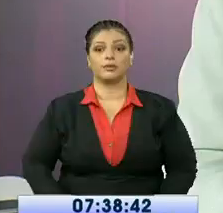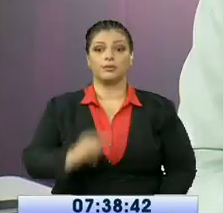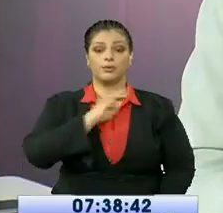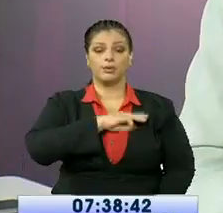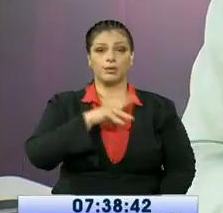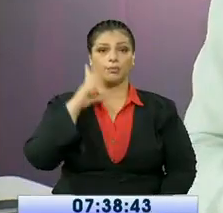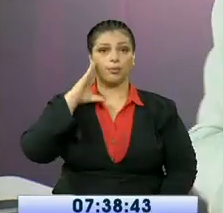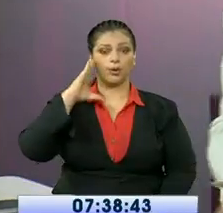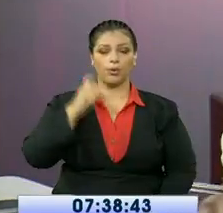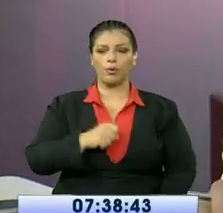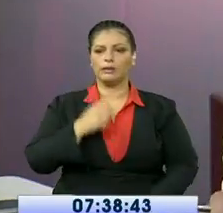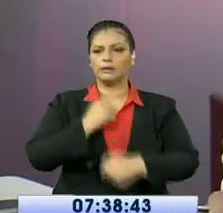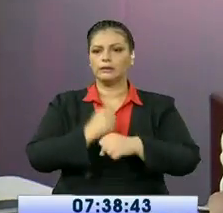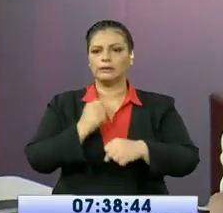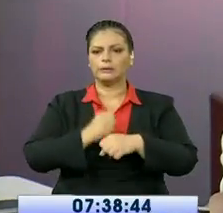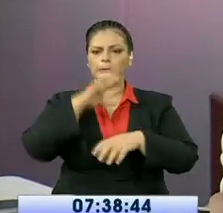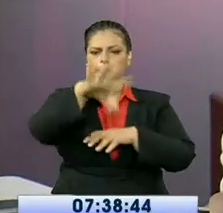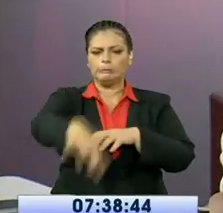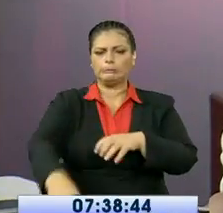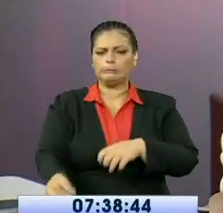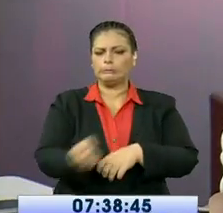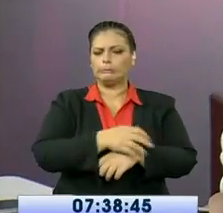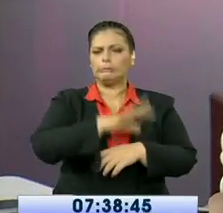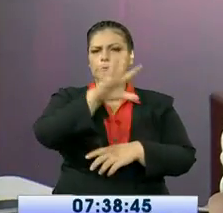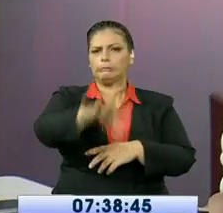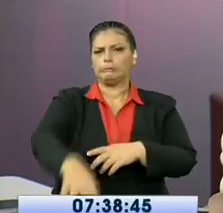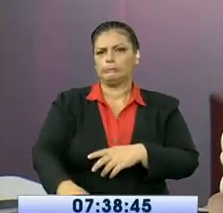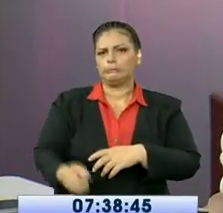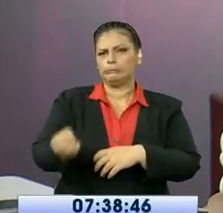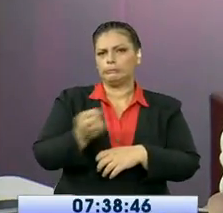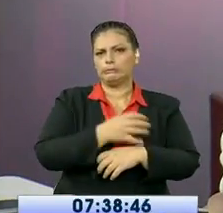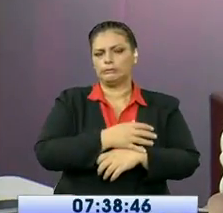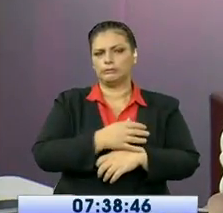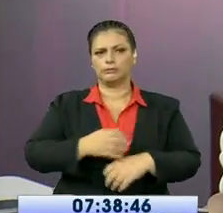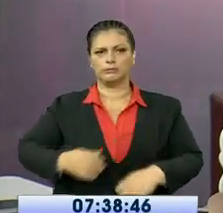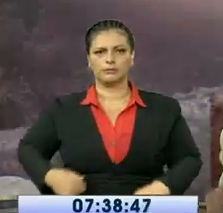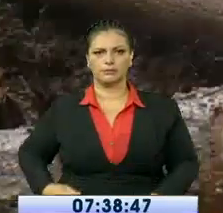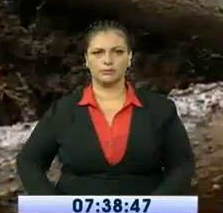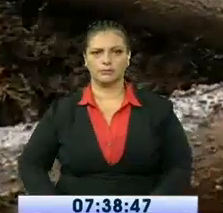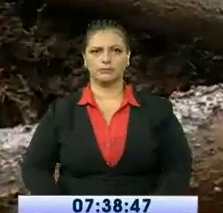los obstáculos que se acumularon sobre la carretera principal.